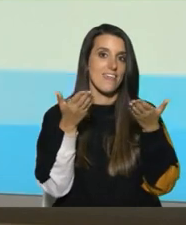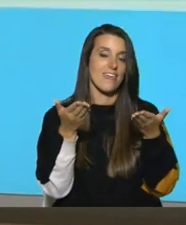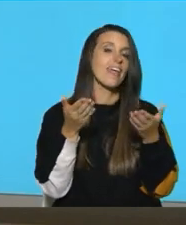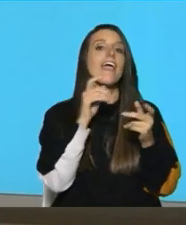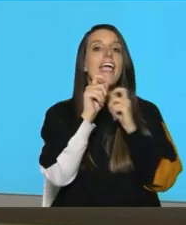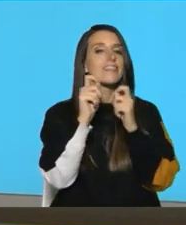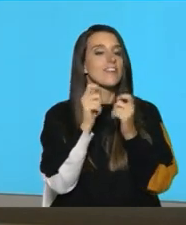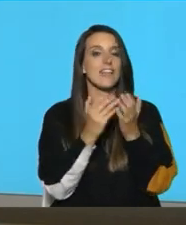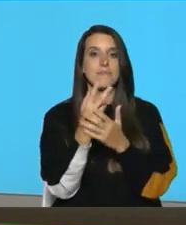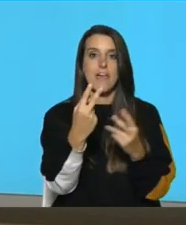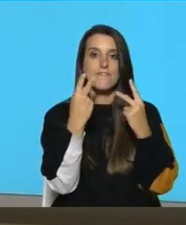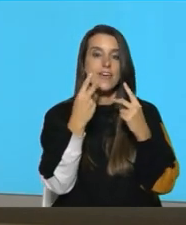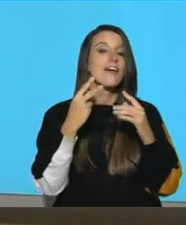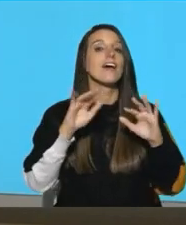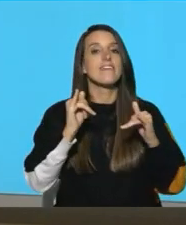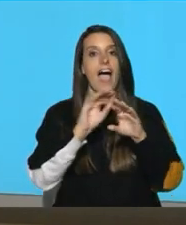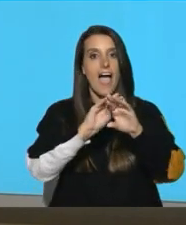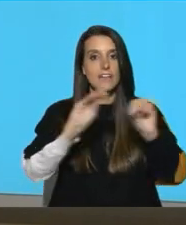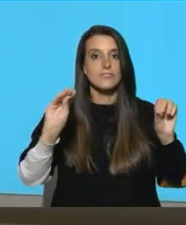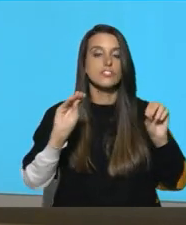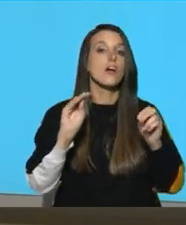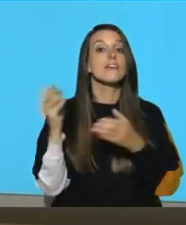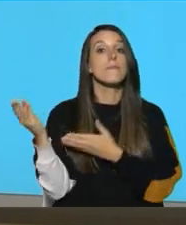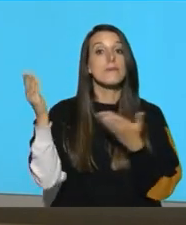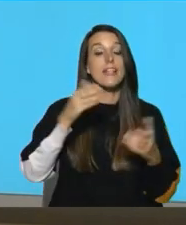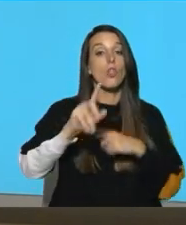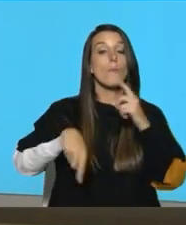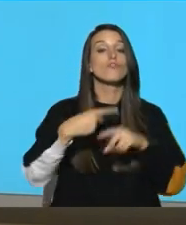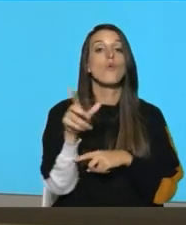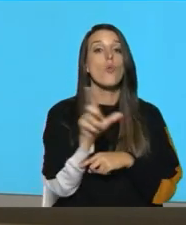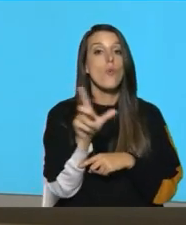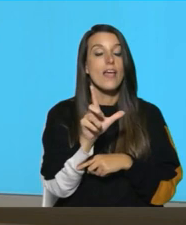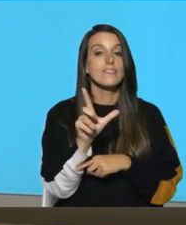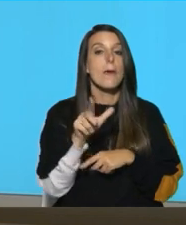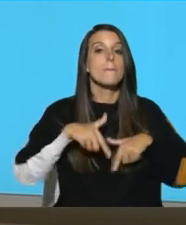entrevista tras entrevista. Ya les adelanto, nuestro invitado del próximo lunes